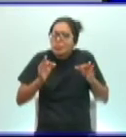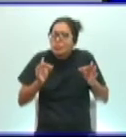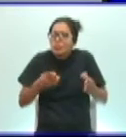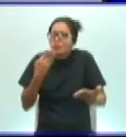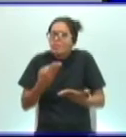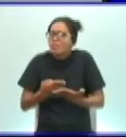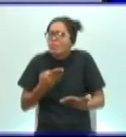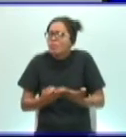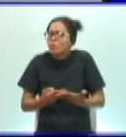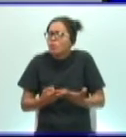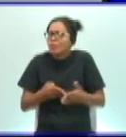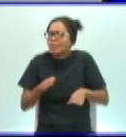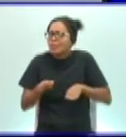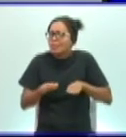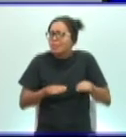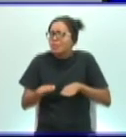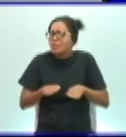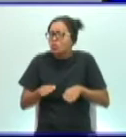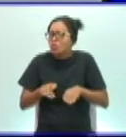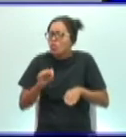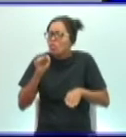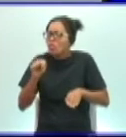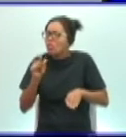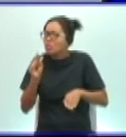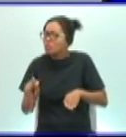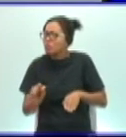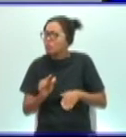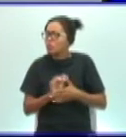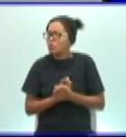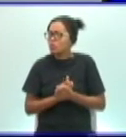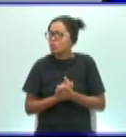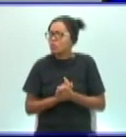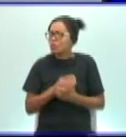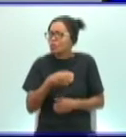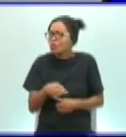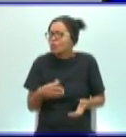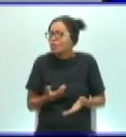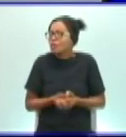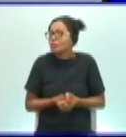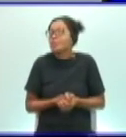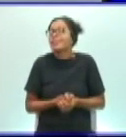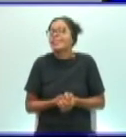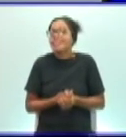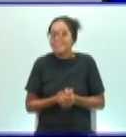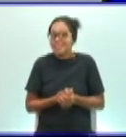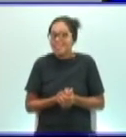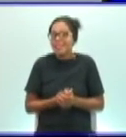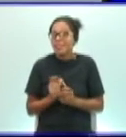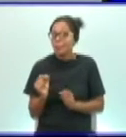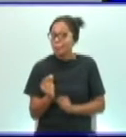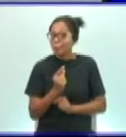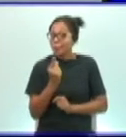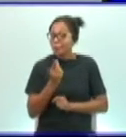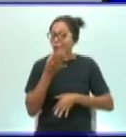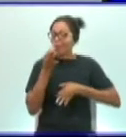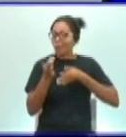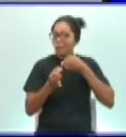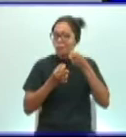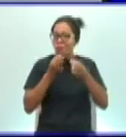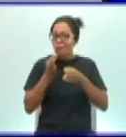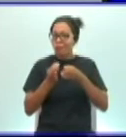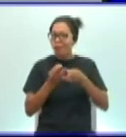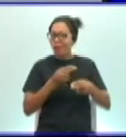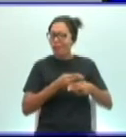personalidad para yo argumentar todos esos adjetivos que he utilizado? Porque tengo que hablar de los hechos. No puede existir